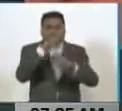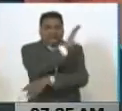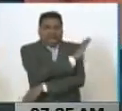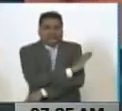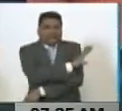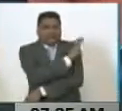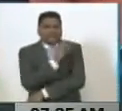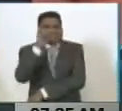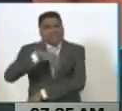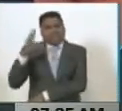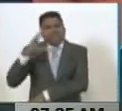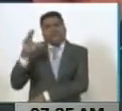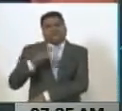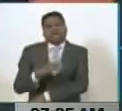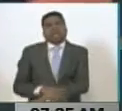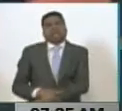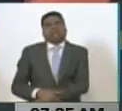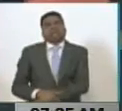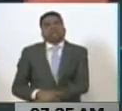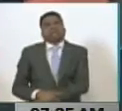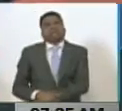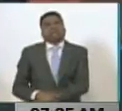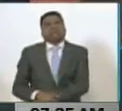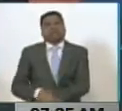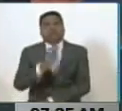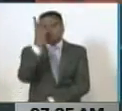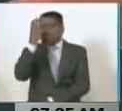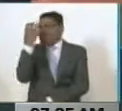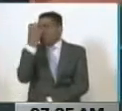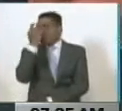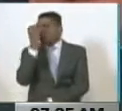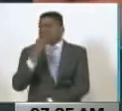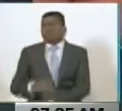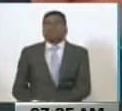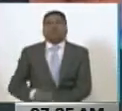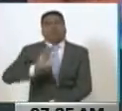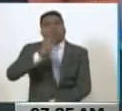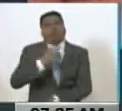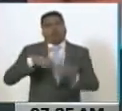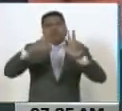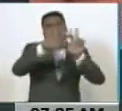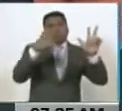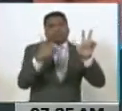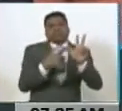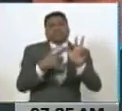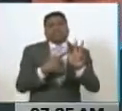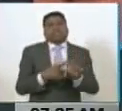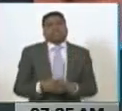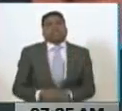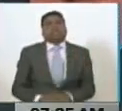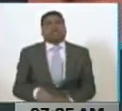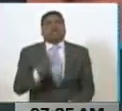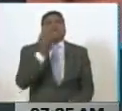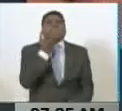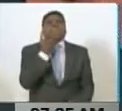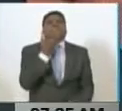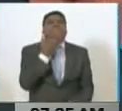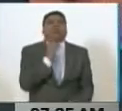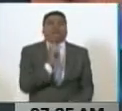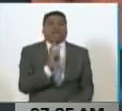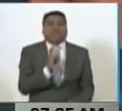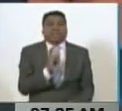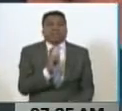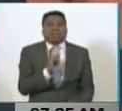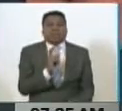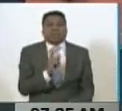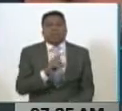que es la principal, pero adicionalmente también tenemos otros 3 centros veterinarios en la ciudad de Caracas, que son en Chacaíto, en San Bernardino, en Catia.